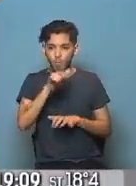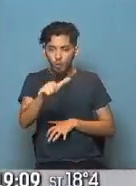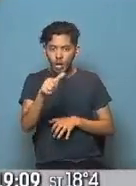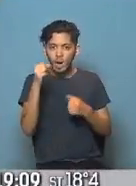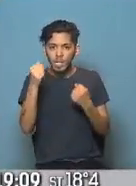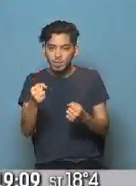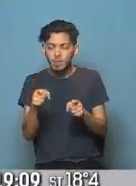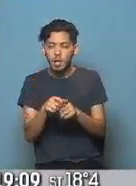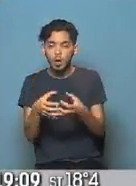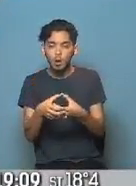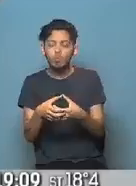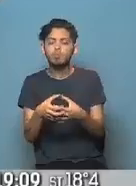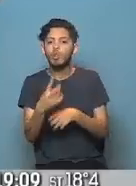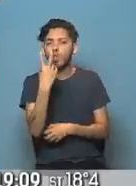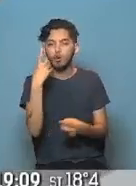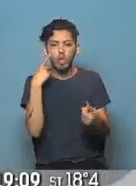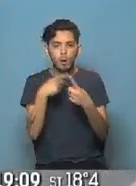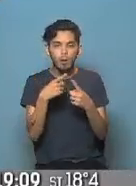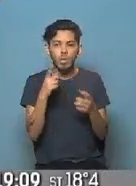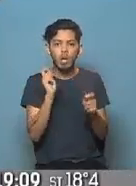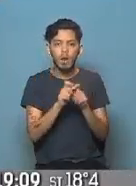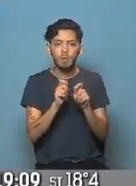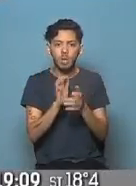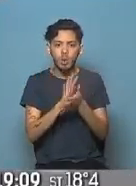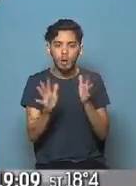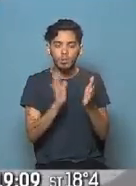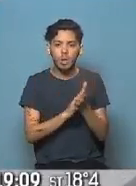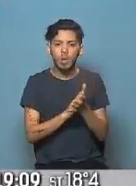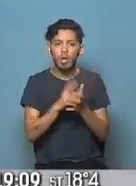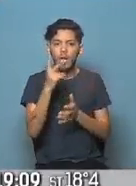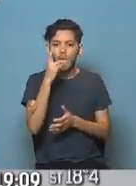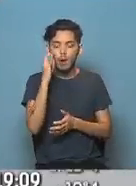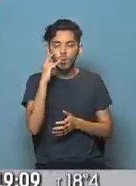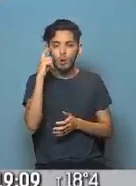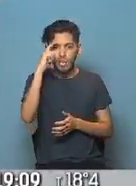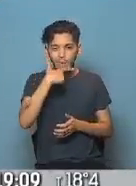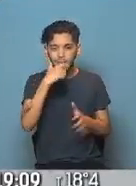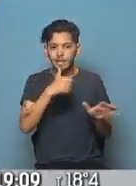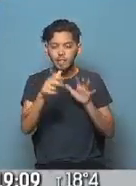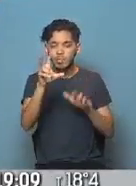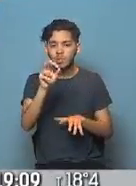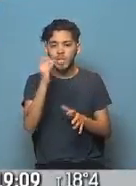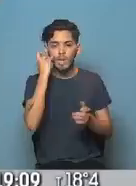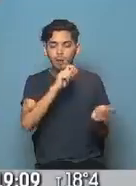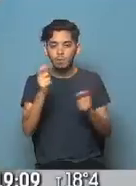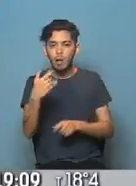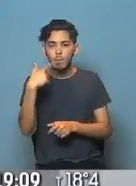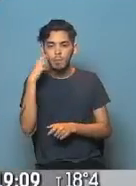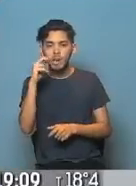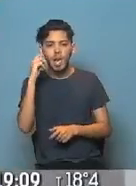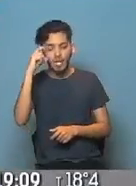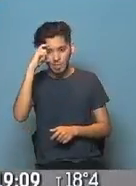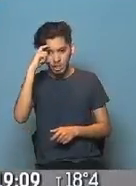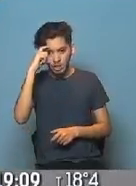objetivos: la reparación a nuevo de los Hércules C-130, cosa que hicimos, y el reemplazo de los aviones Mirage.